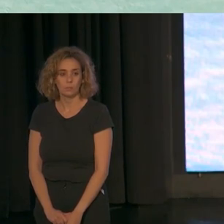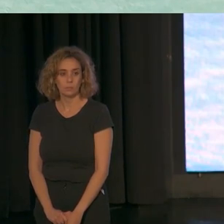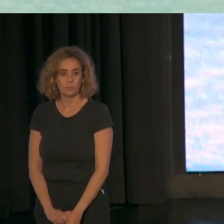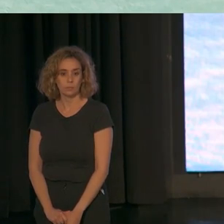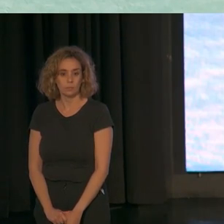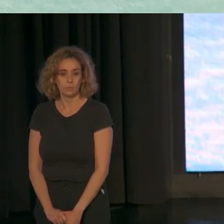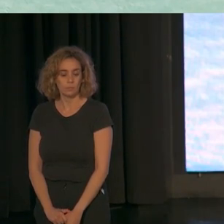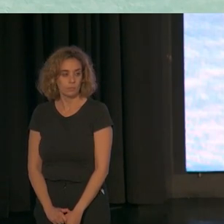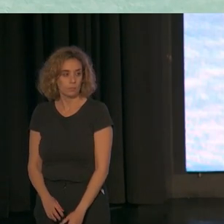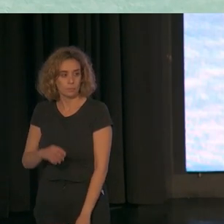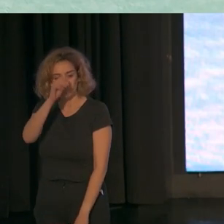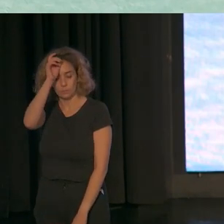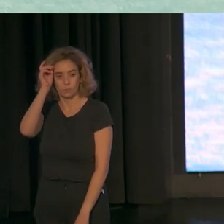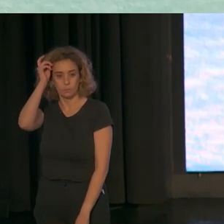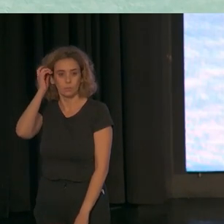adelante